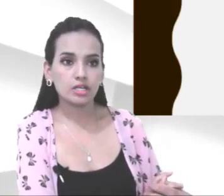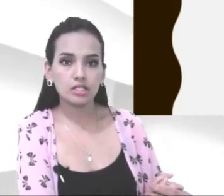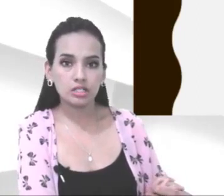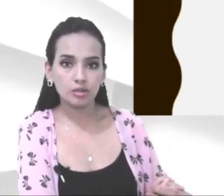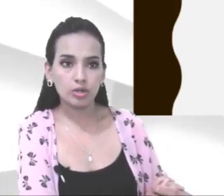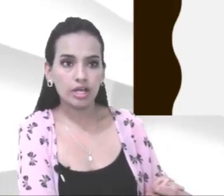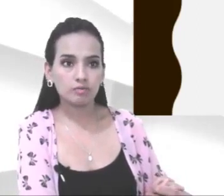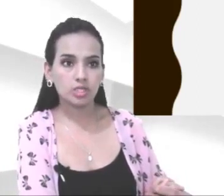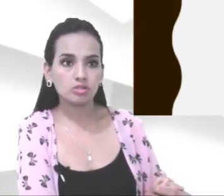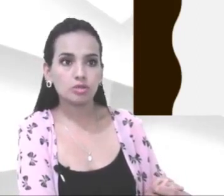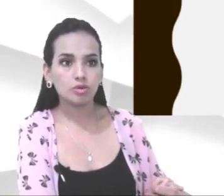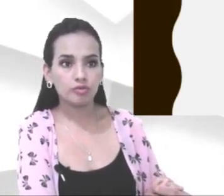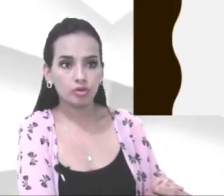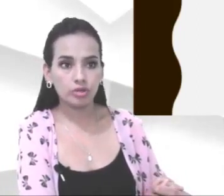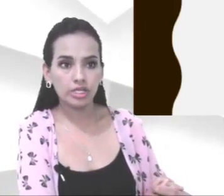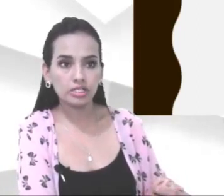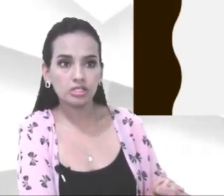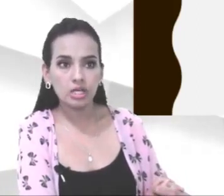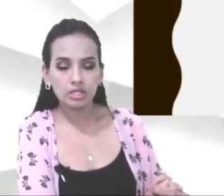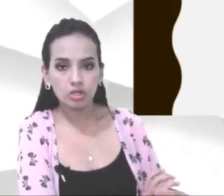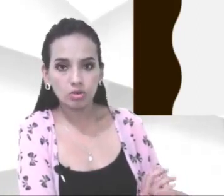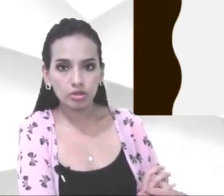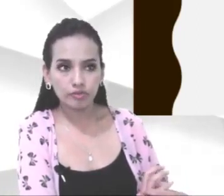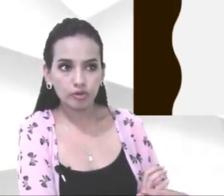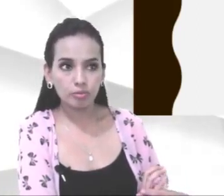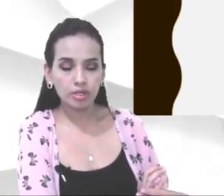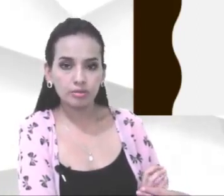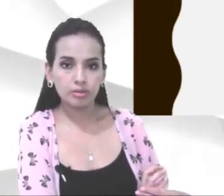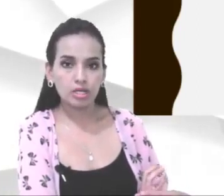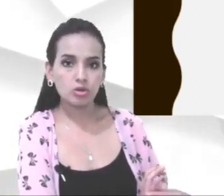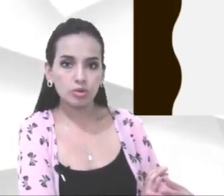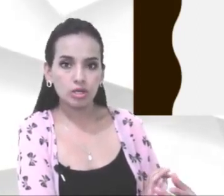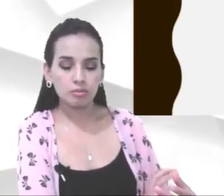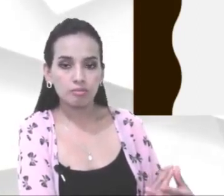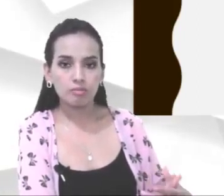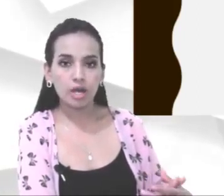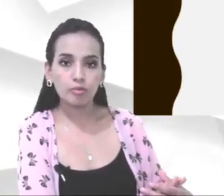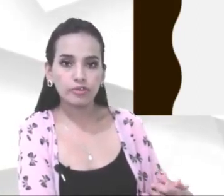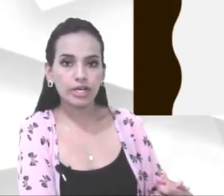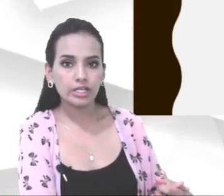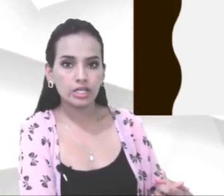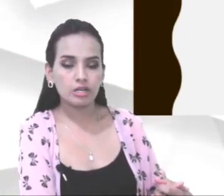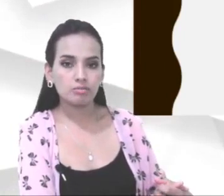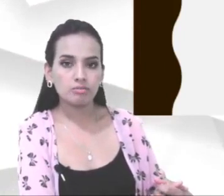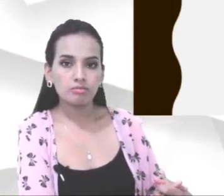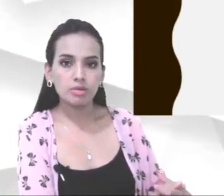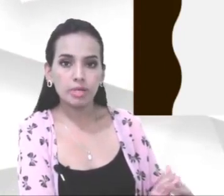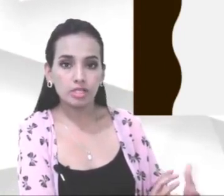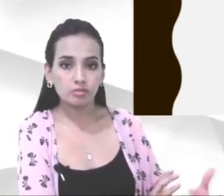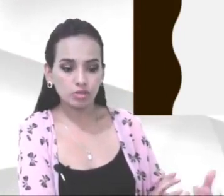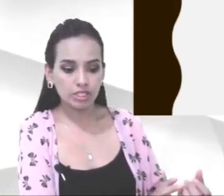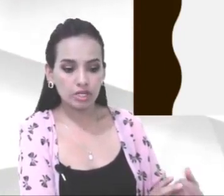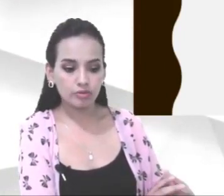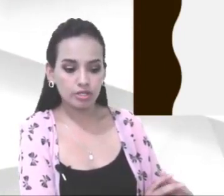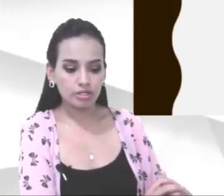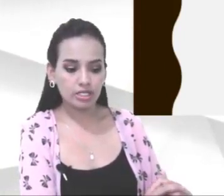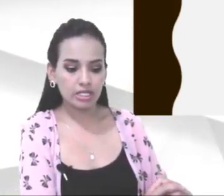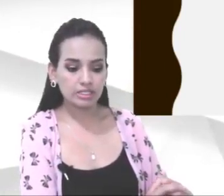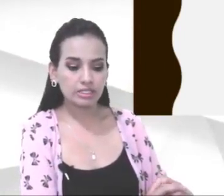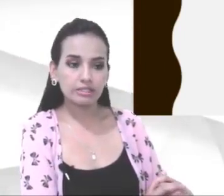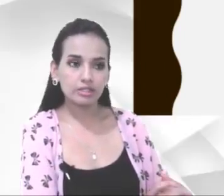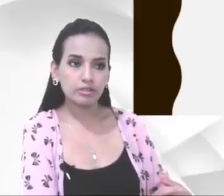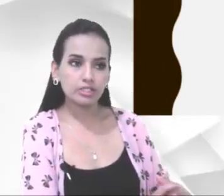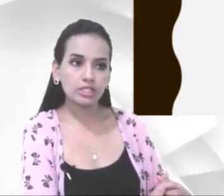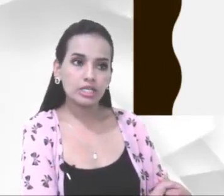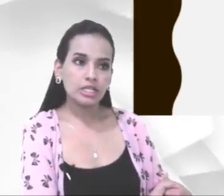clasificar tendremos las adaptaciones morfológicas de color y forma como el camuflaje y el mimetismo que ya lo vieron en